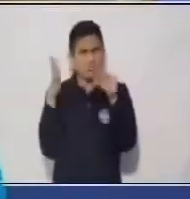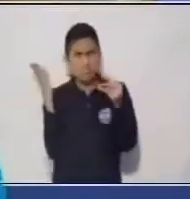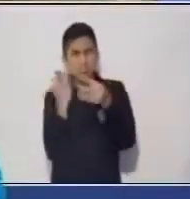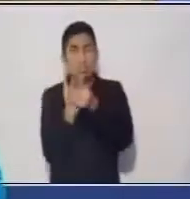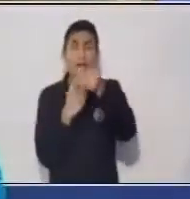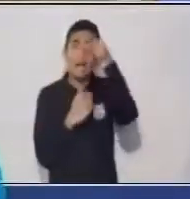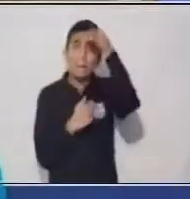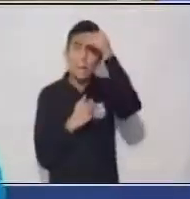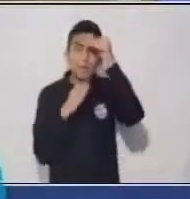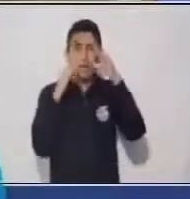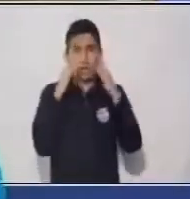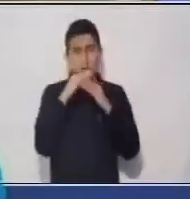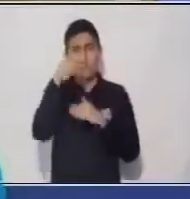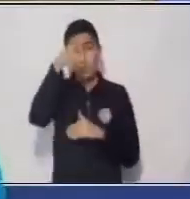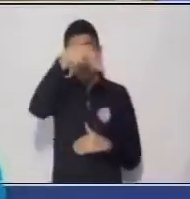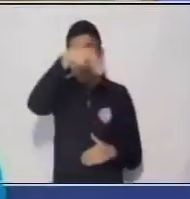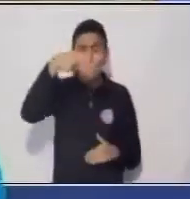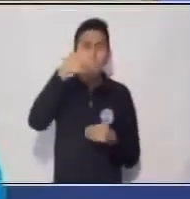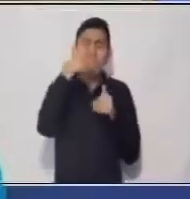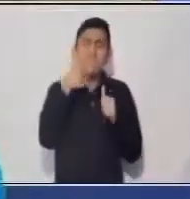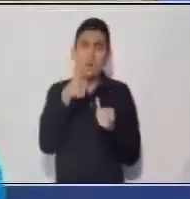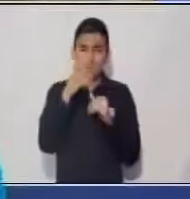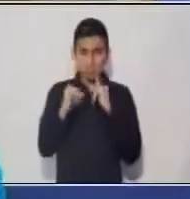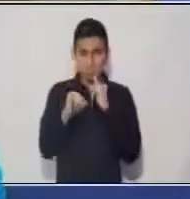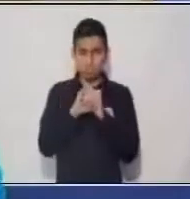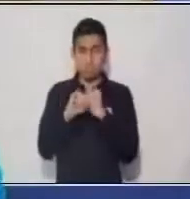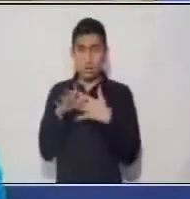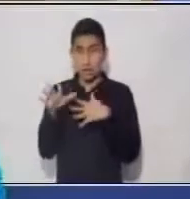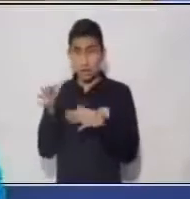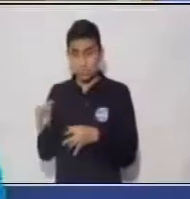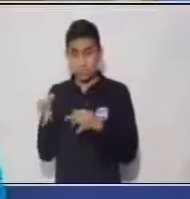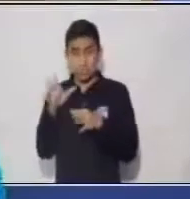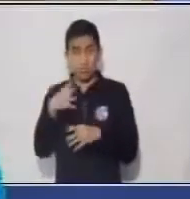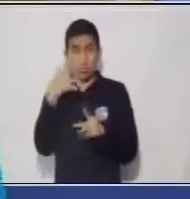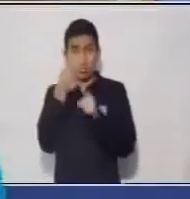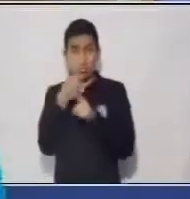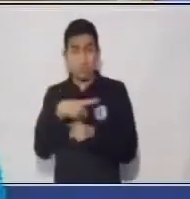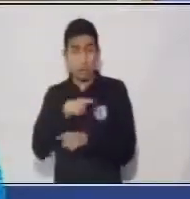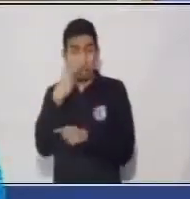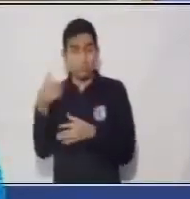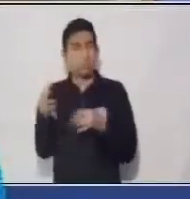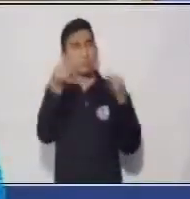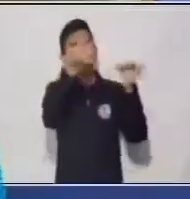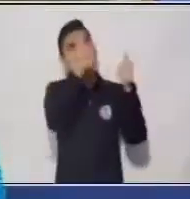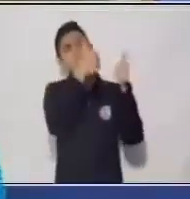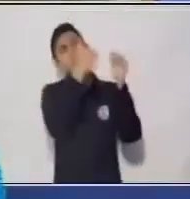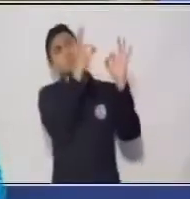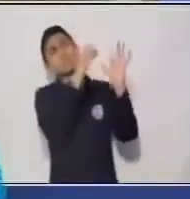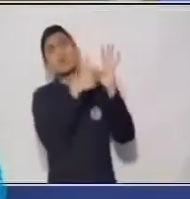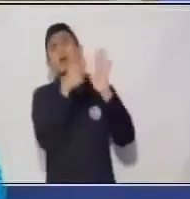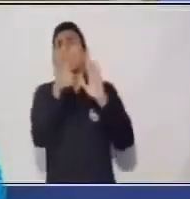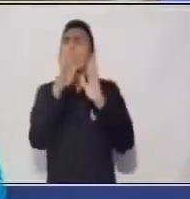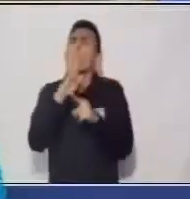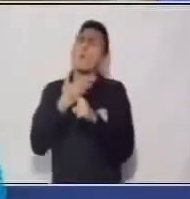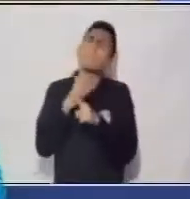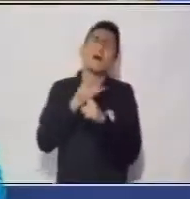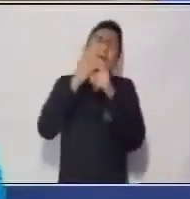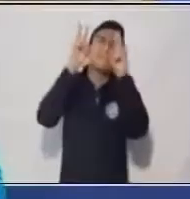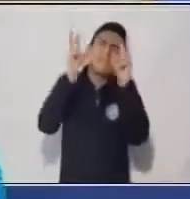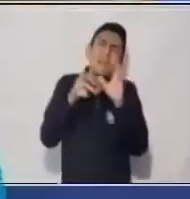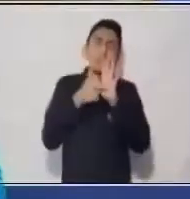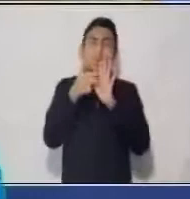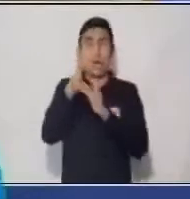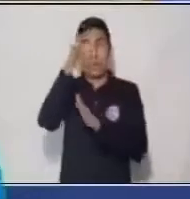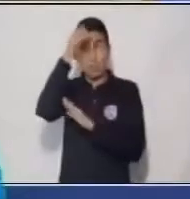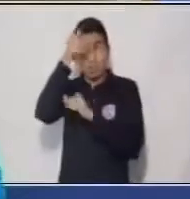en Casa, con tu nombre bien identificado, que muy pronto tendrás que entregarlo en tu centro educativo. Comparte estos temas que estás